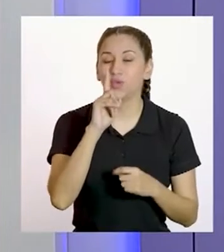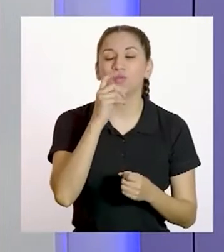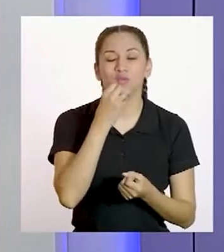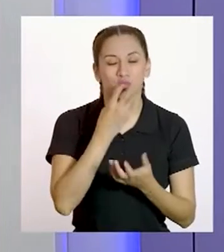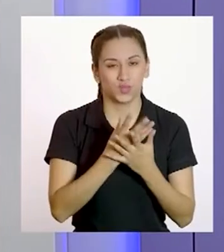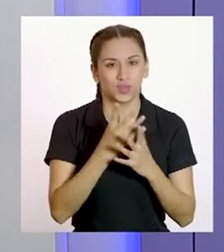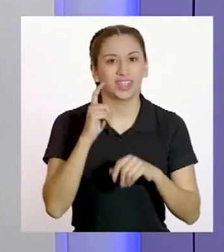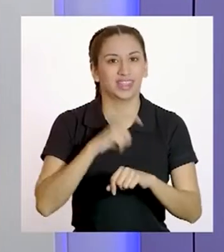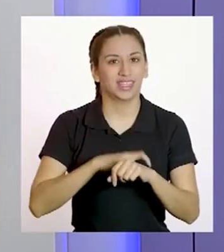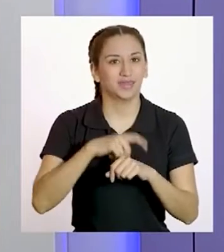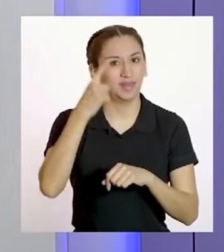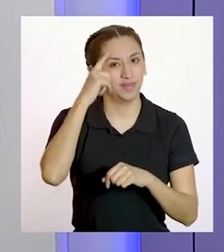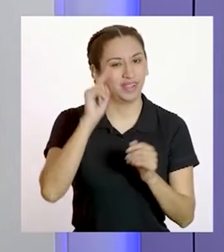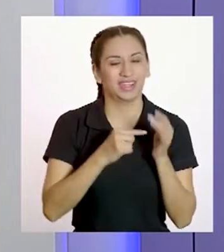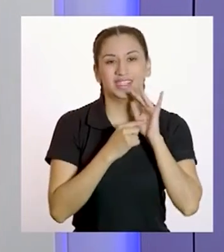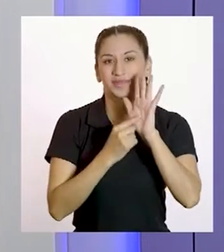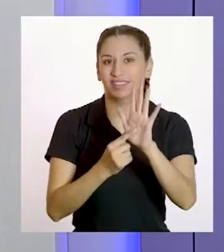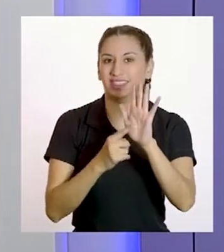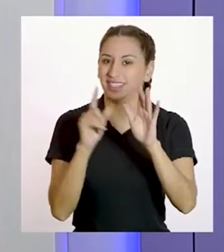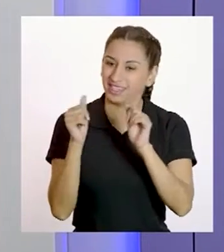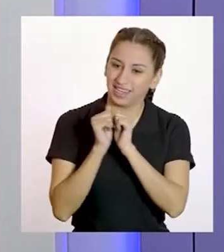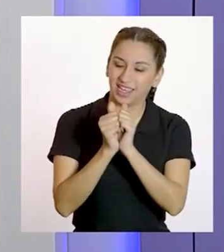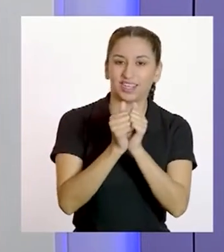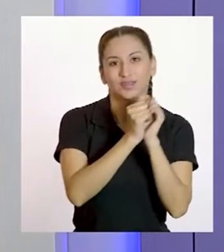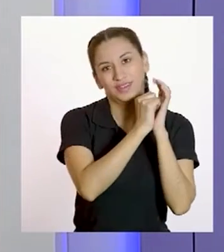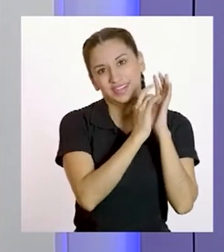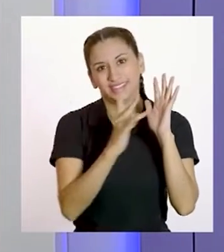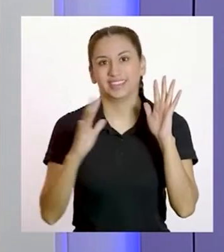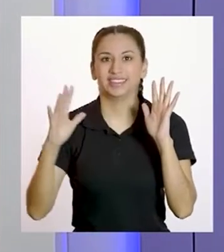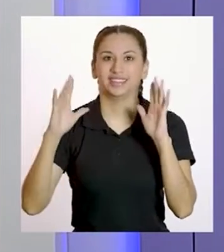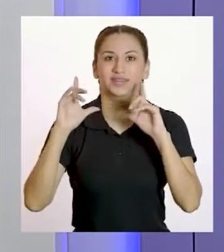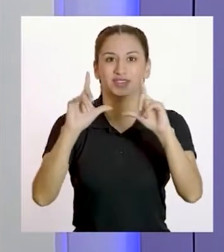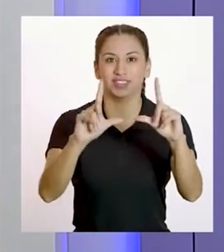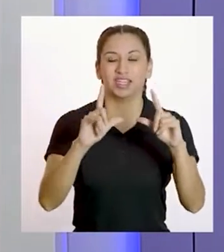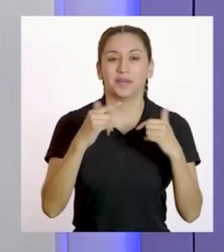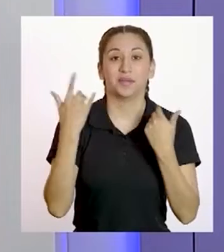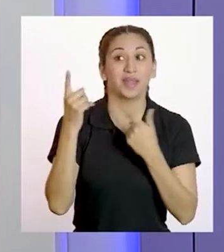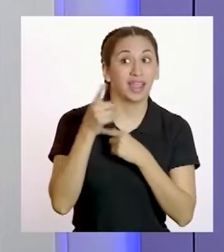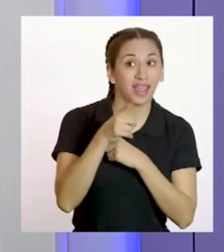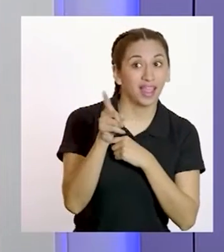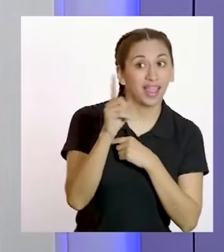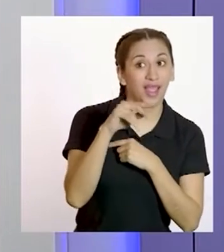Este es un buen momento para presentar a alguien que nos acompañará en el programa